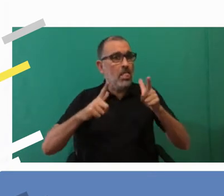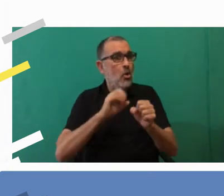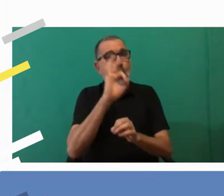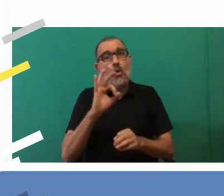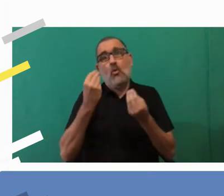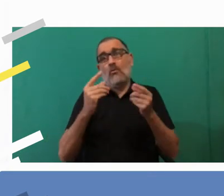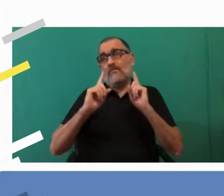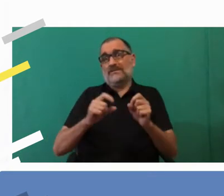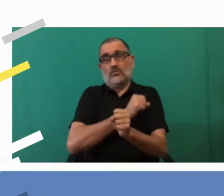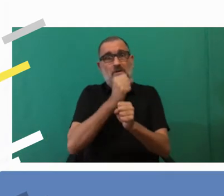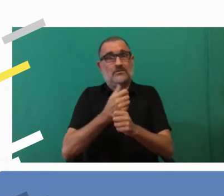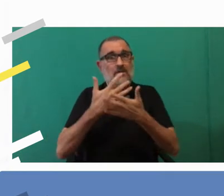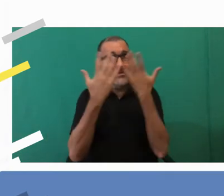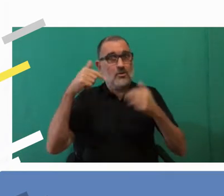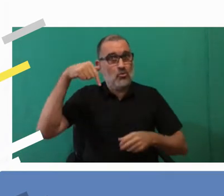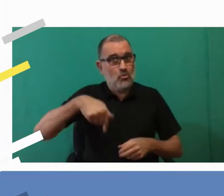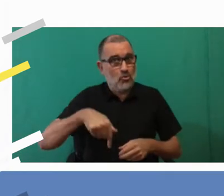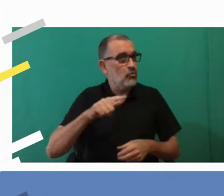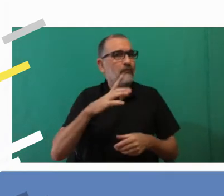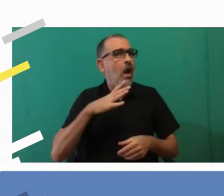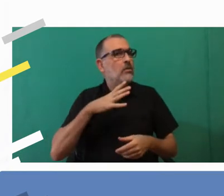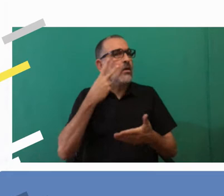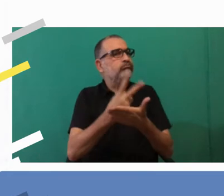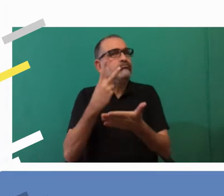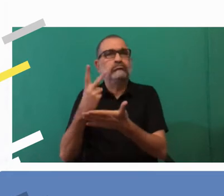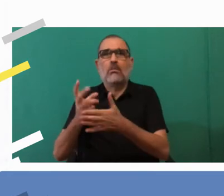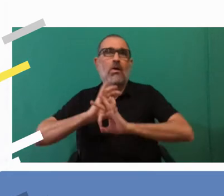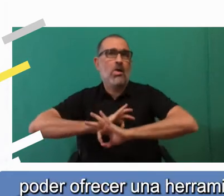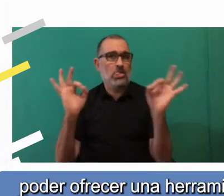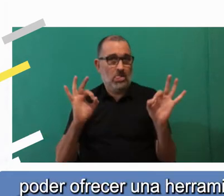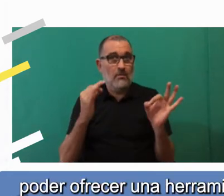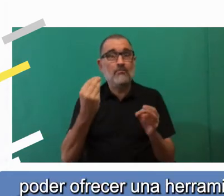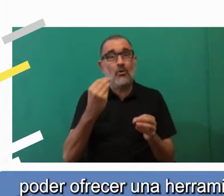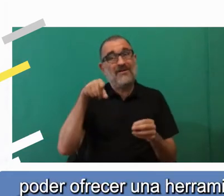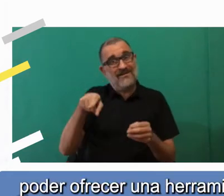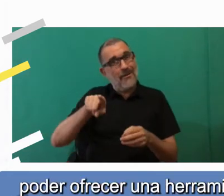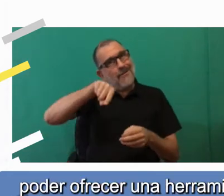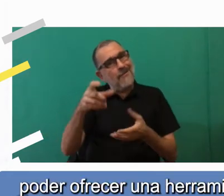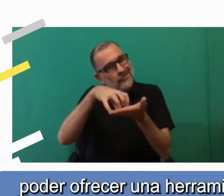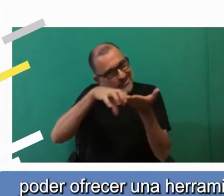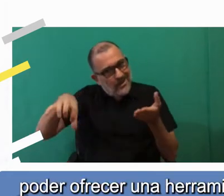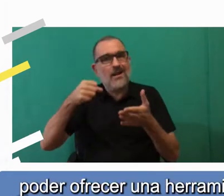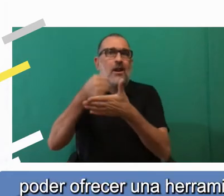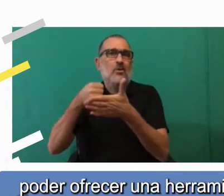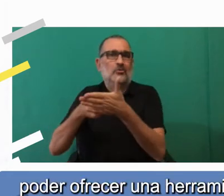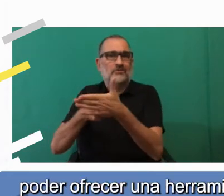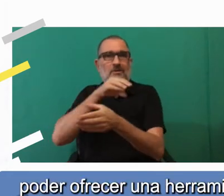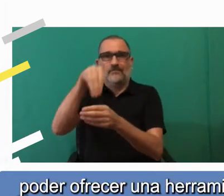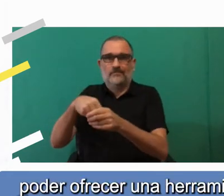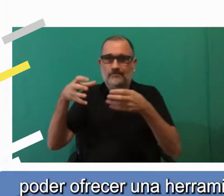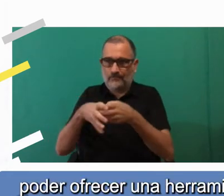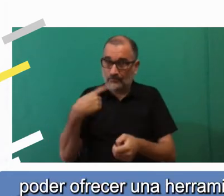sorda. El proyecto nuestro apunta justamente a poder ofrecer